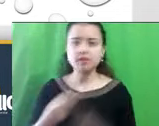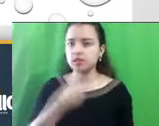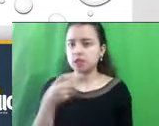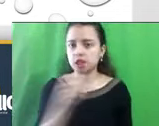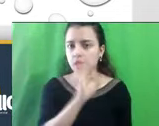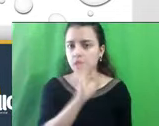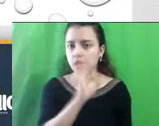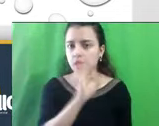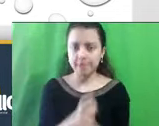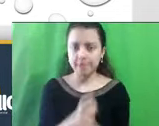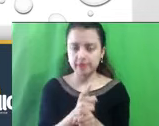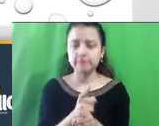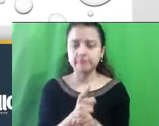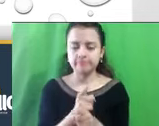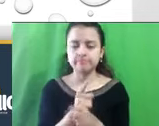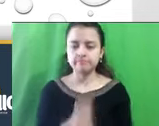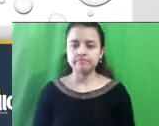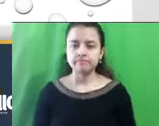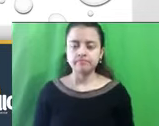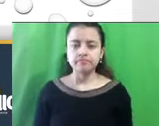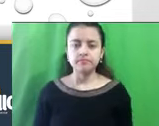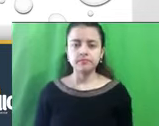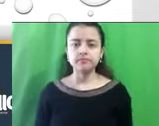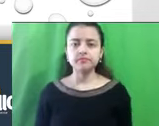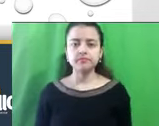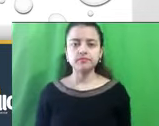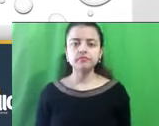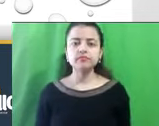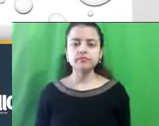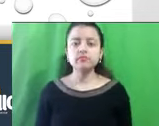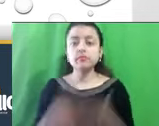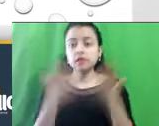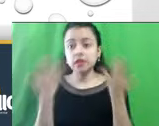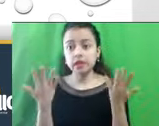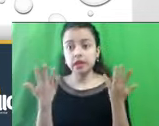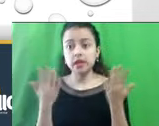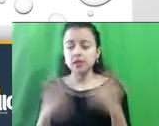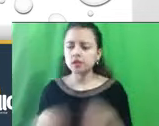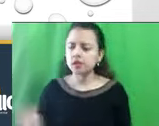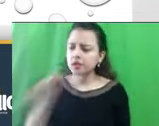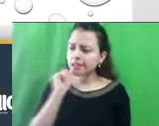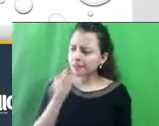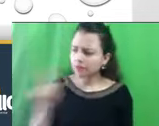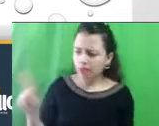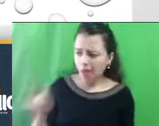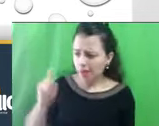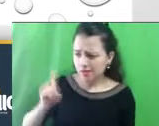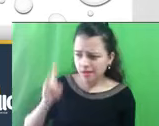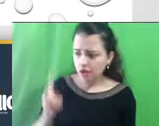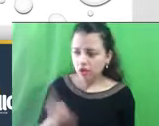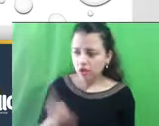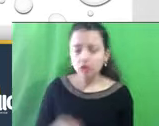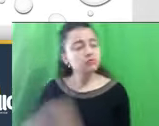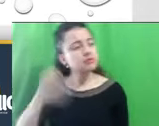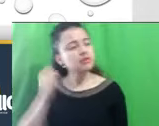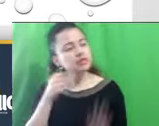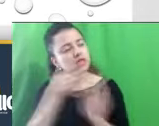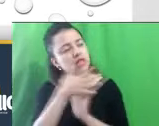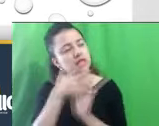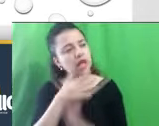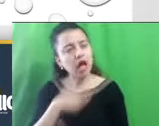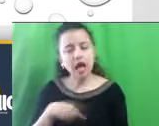capacitaciones proyectadas de acuerdo a las necesidades de los funcionarios y de las áreas correspondientes.